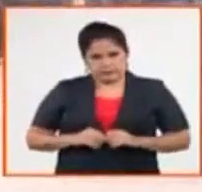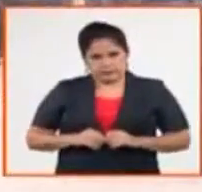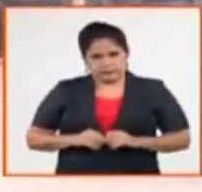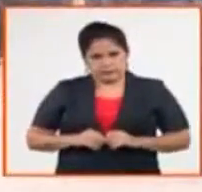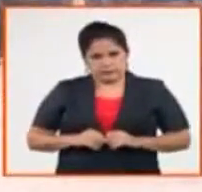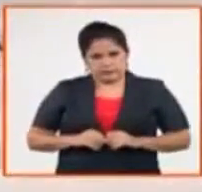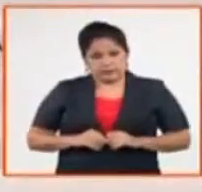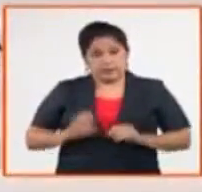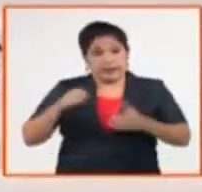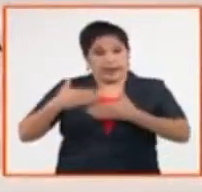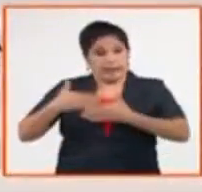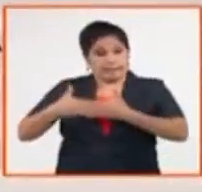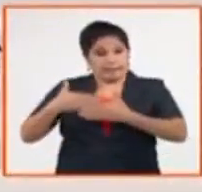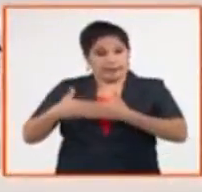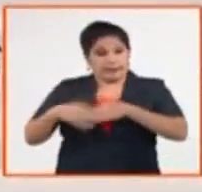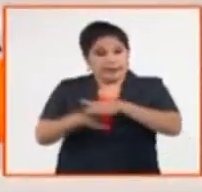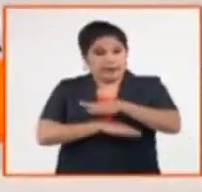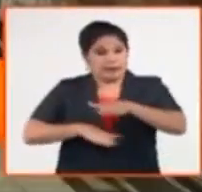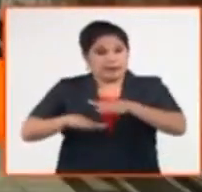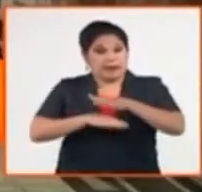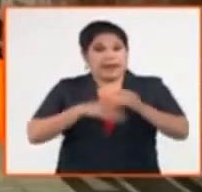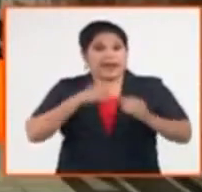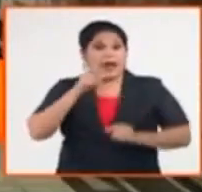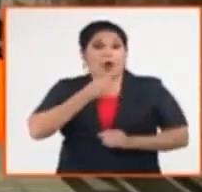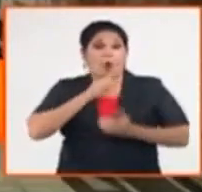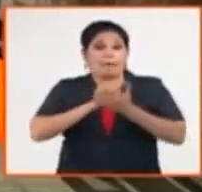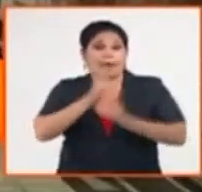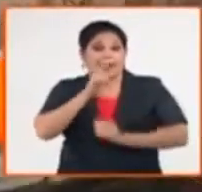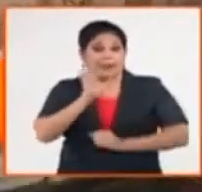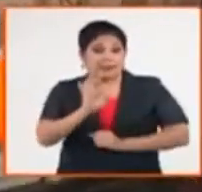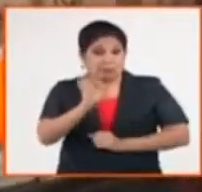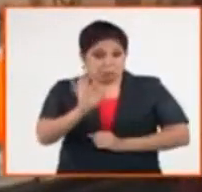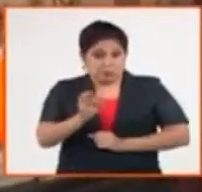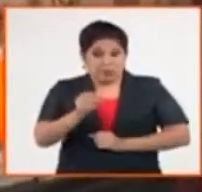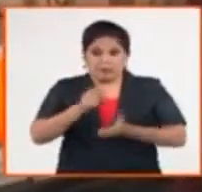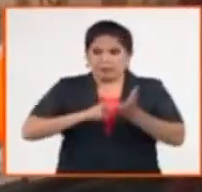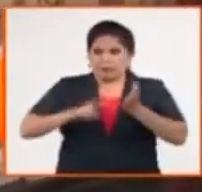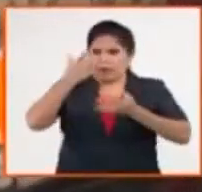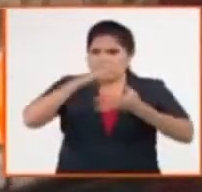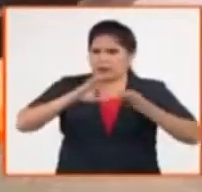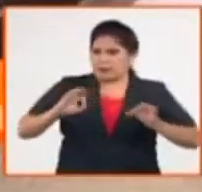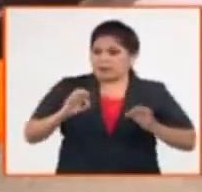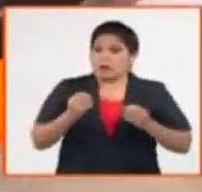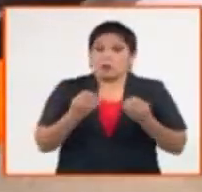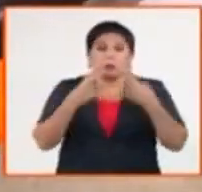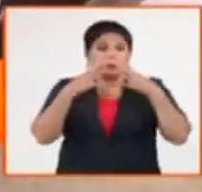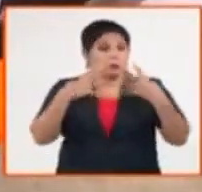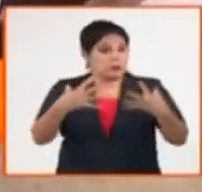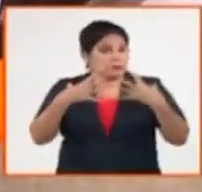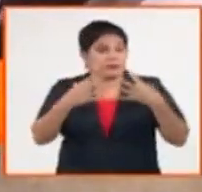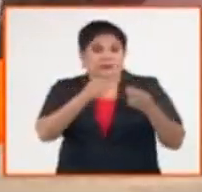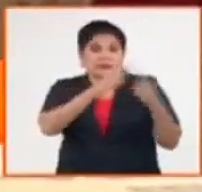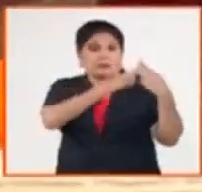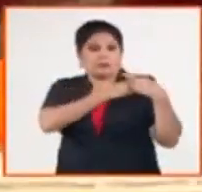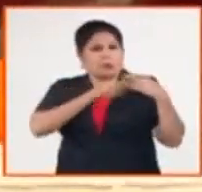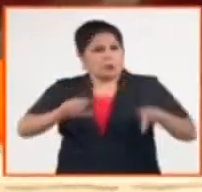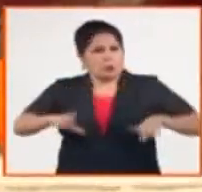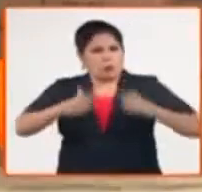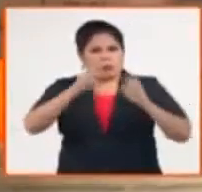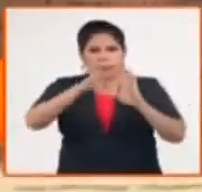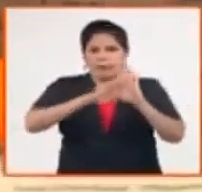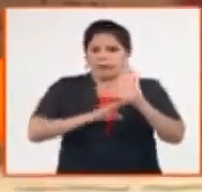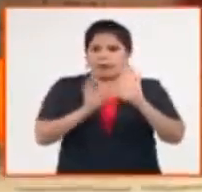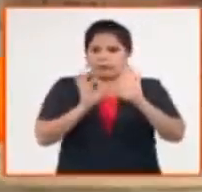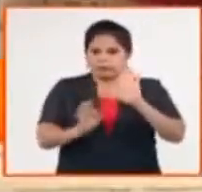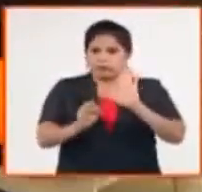La unidad empresarial de base mayorista de medicamentos Droguería Artemisa tiene alta responsabilidad en el cumplimiento de las medidas